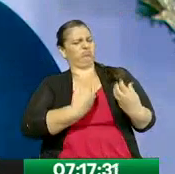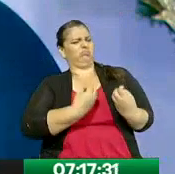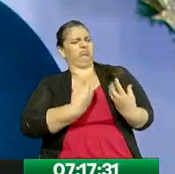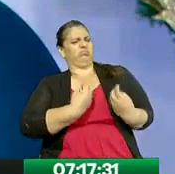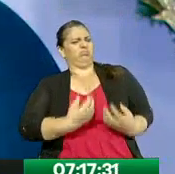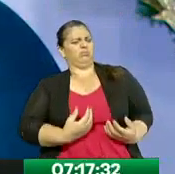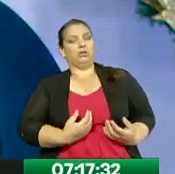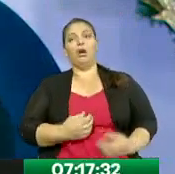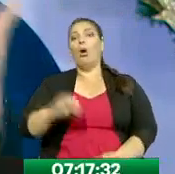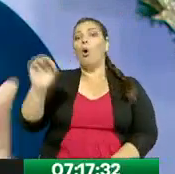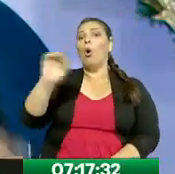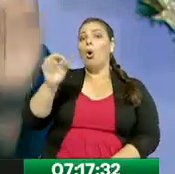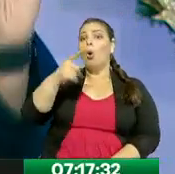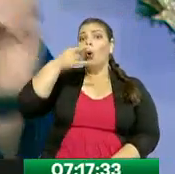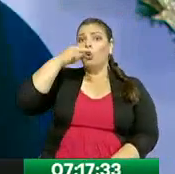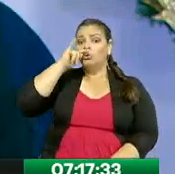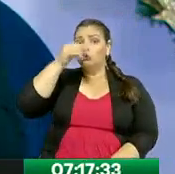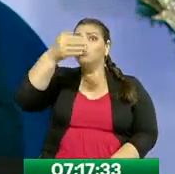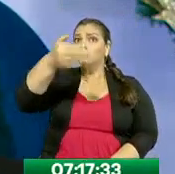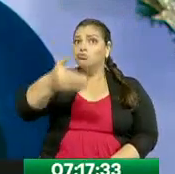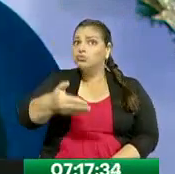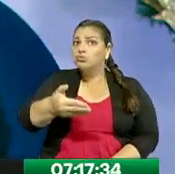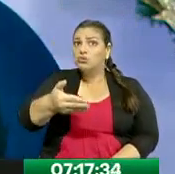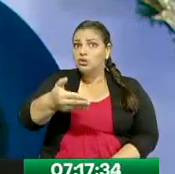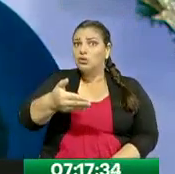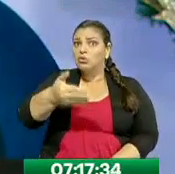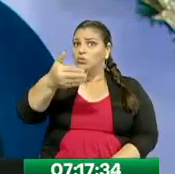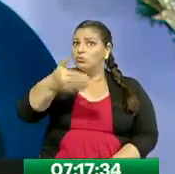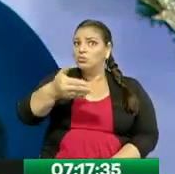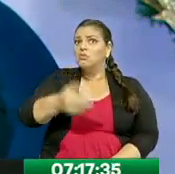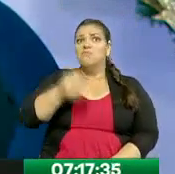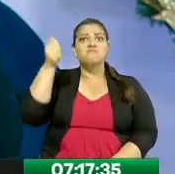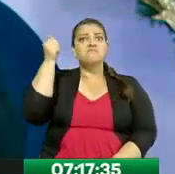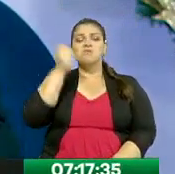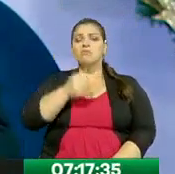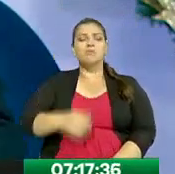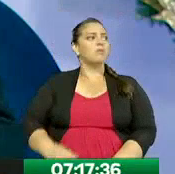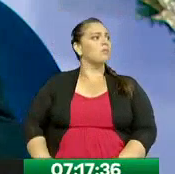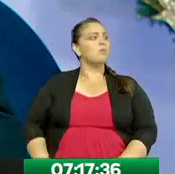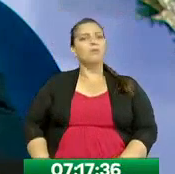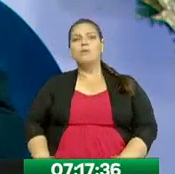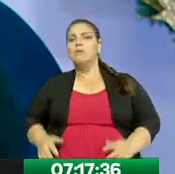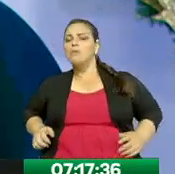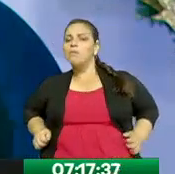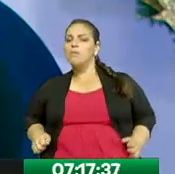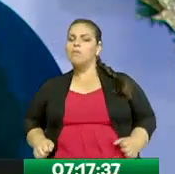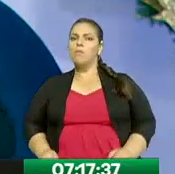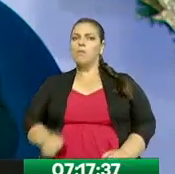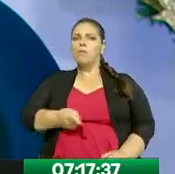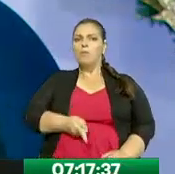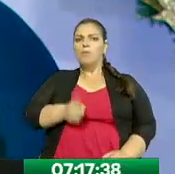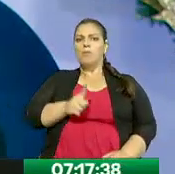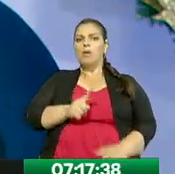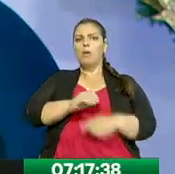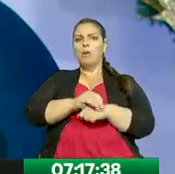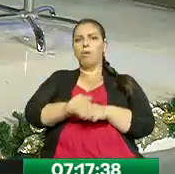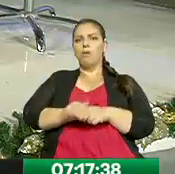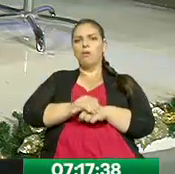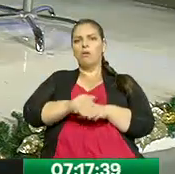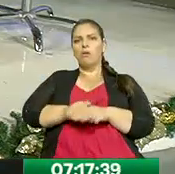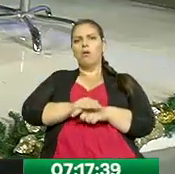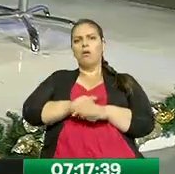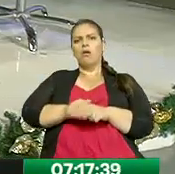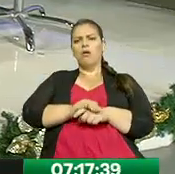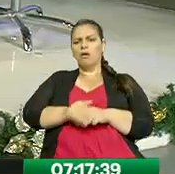a llorar, o lo más importante, tener miedo de ir a un lugar o de estar con una persona. Son